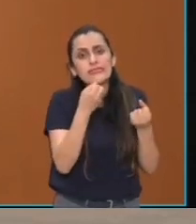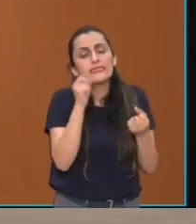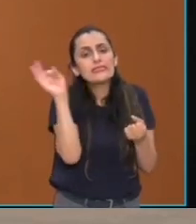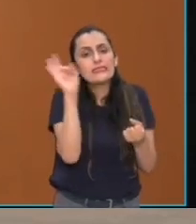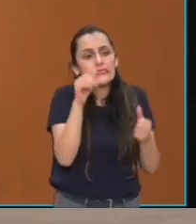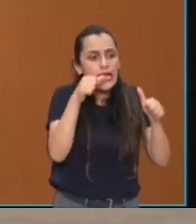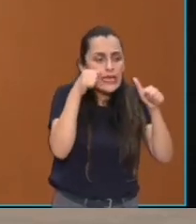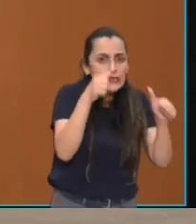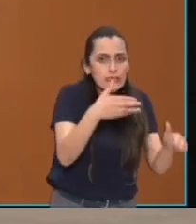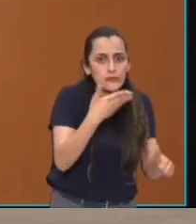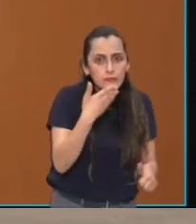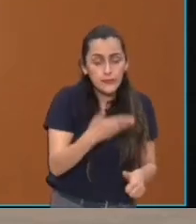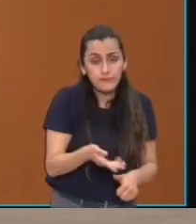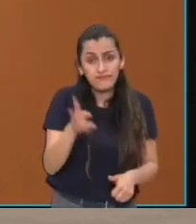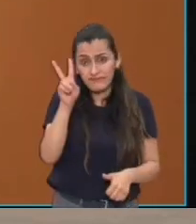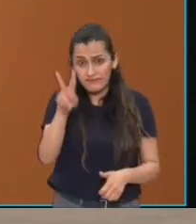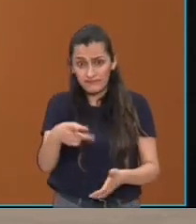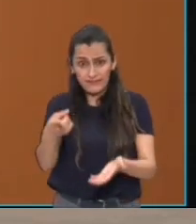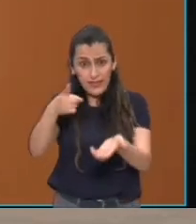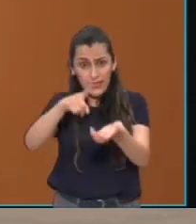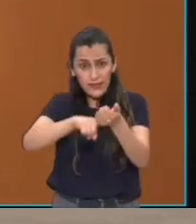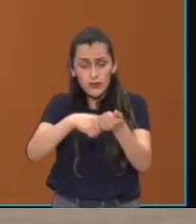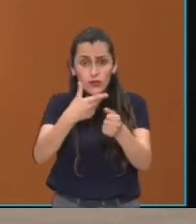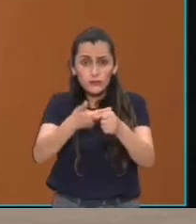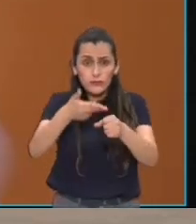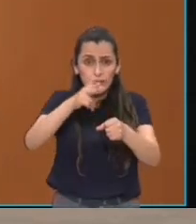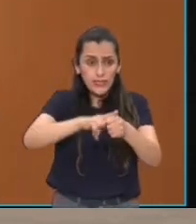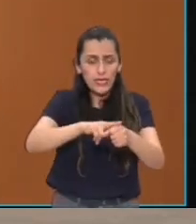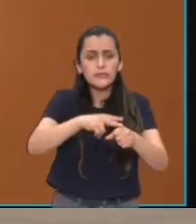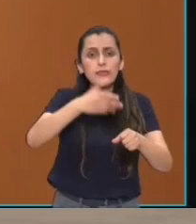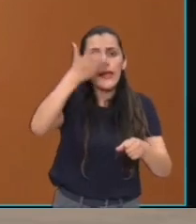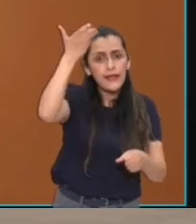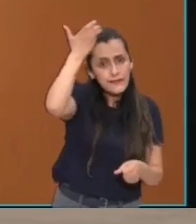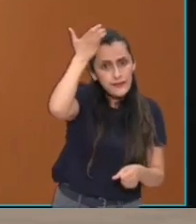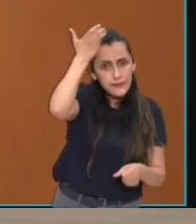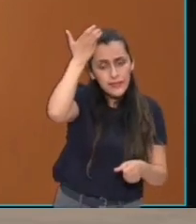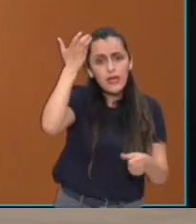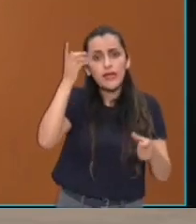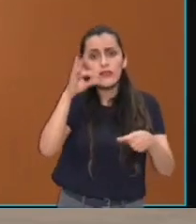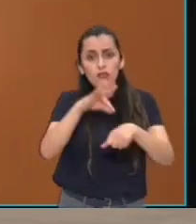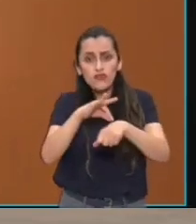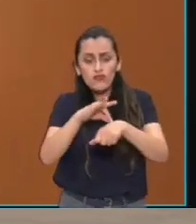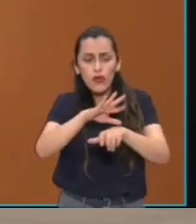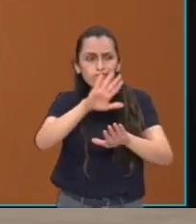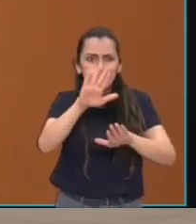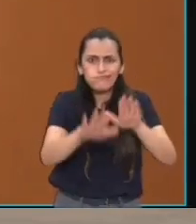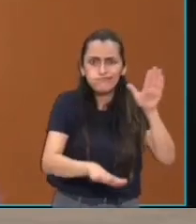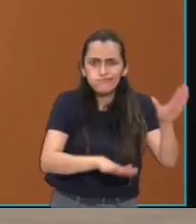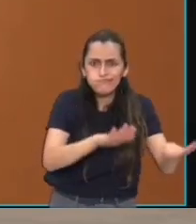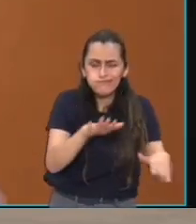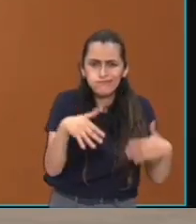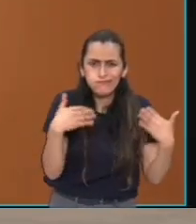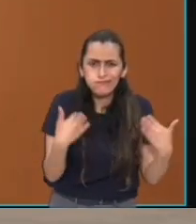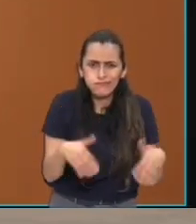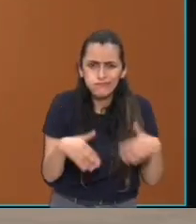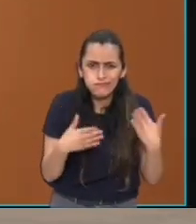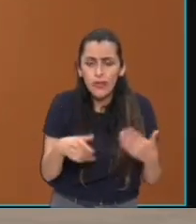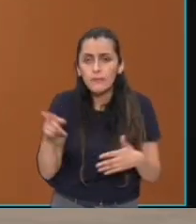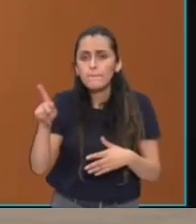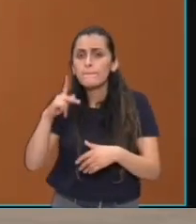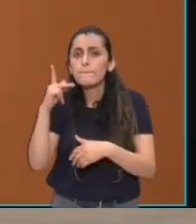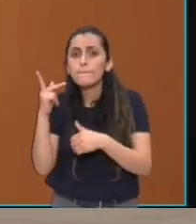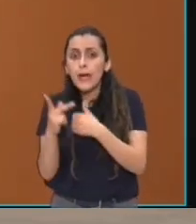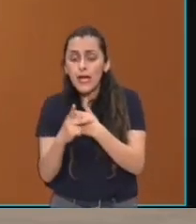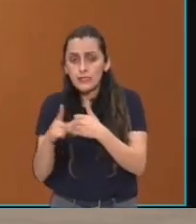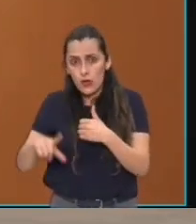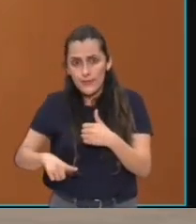personas del personal médico y de enfermería han fallecido, uno de los países que menos cuidó a quienes nos cuidan. 6 de cada 10 personas